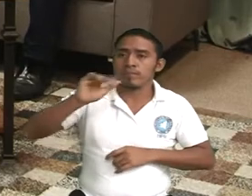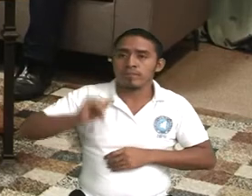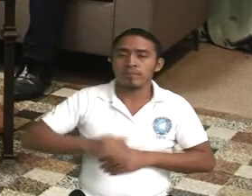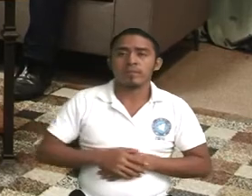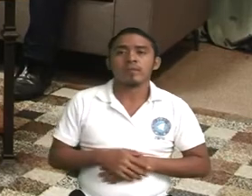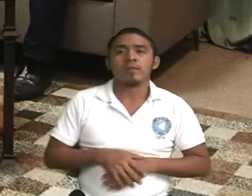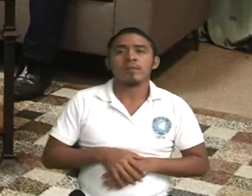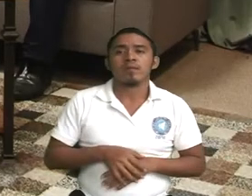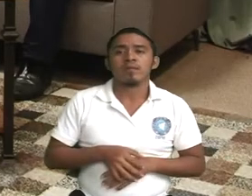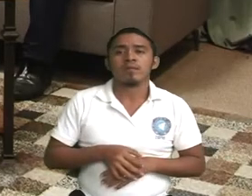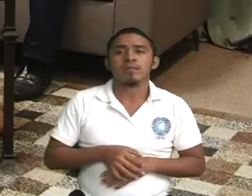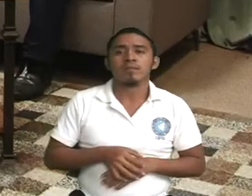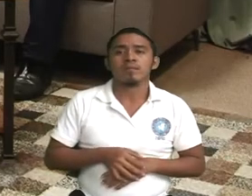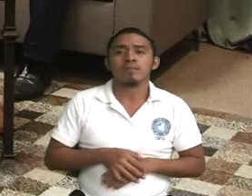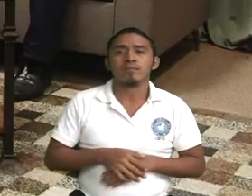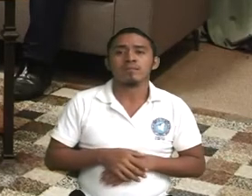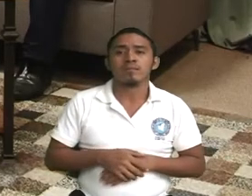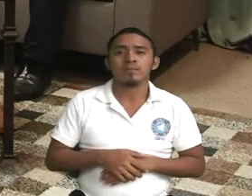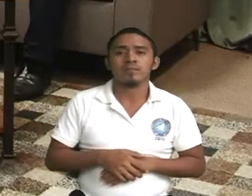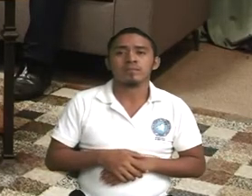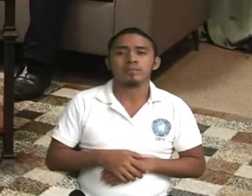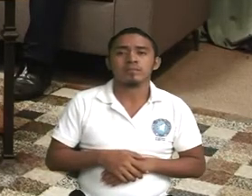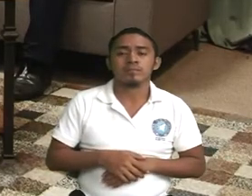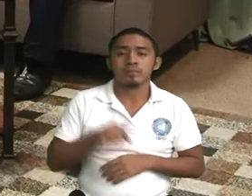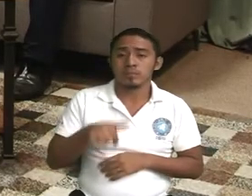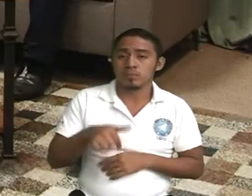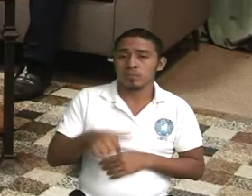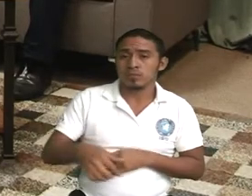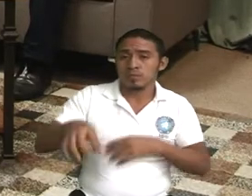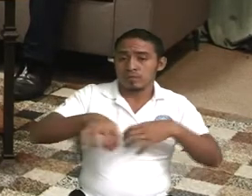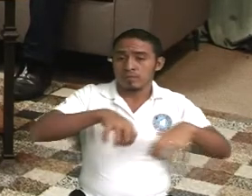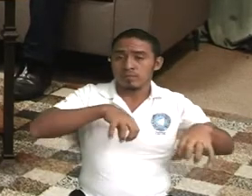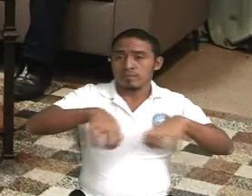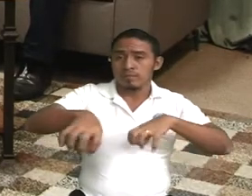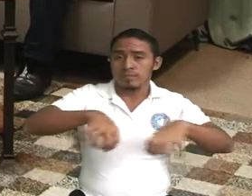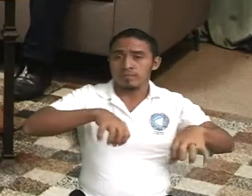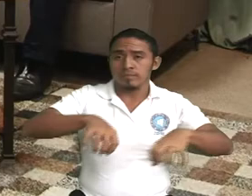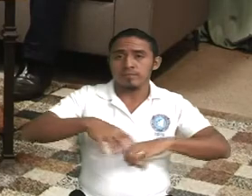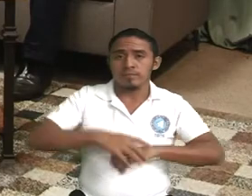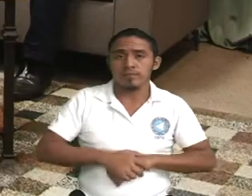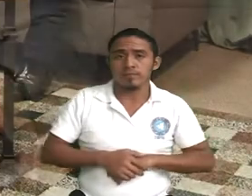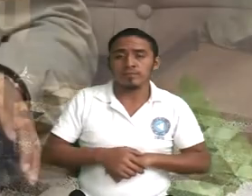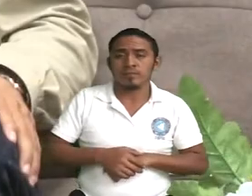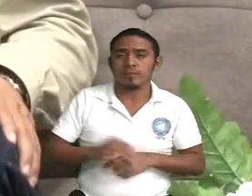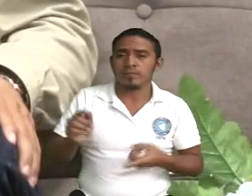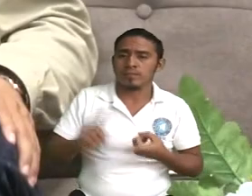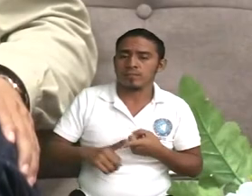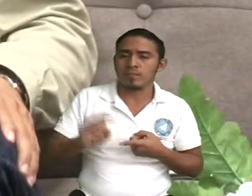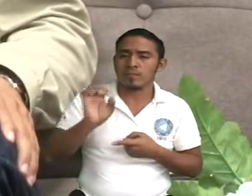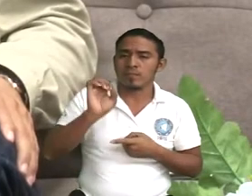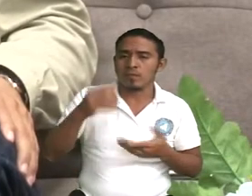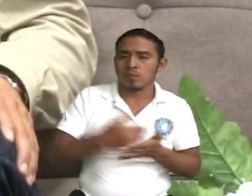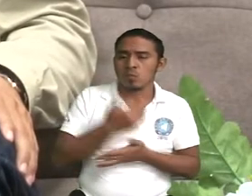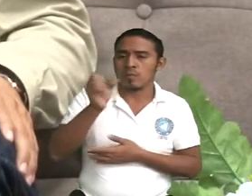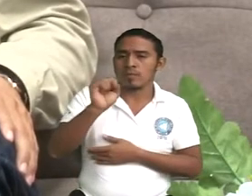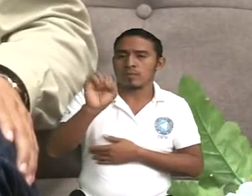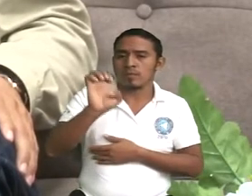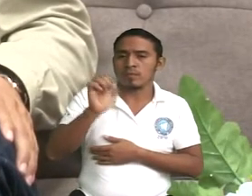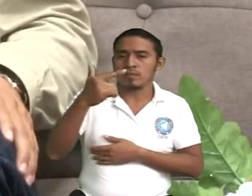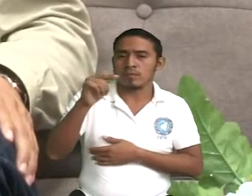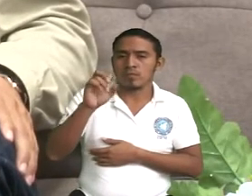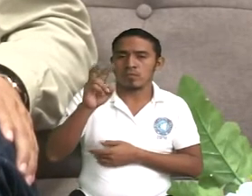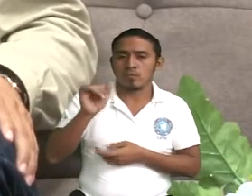Bien, te decía que el día de hoy tenemos actividad en Nueva Segovia, en Madrid,